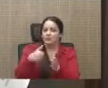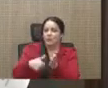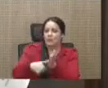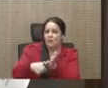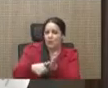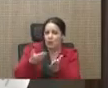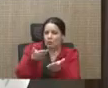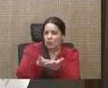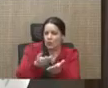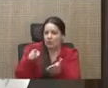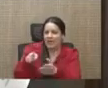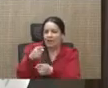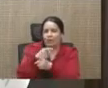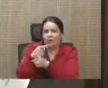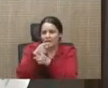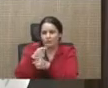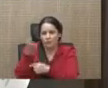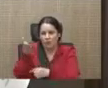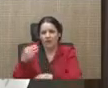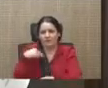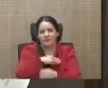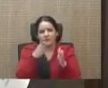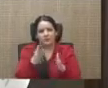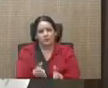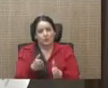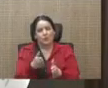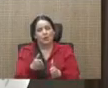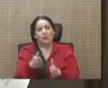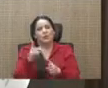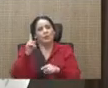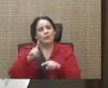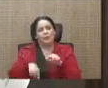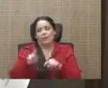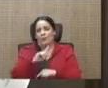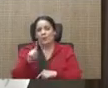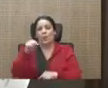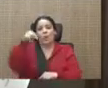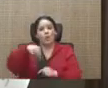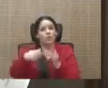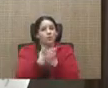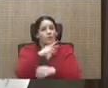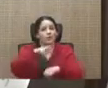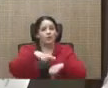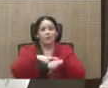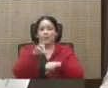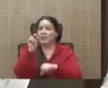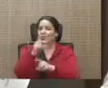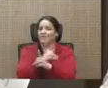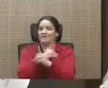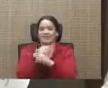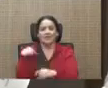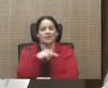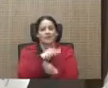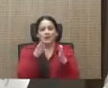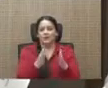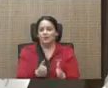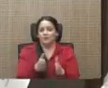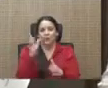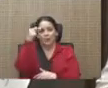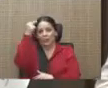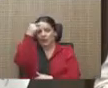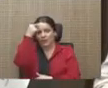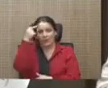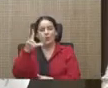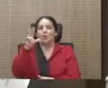lo que es hecho para ser extraordinario. Hoy Nueva República no defiende al ministro ni al gobierno de turno, no nos interesa ni es